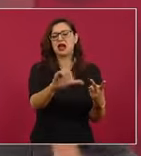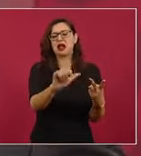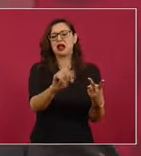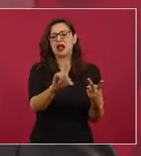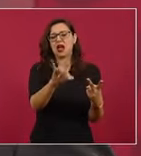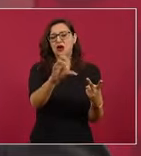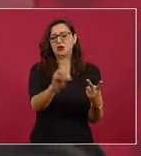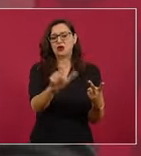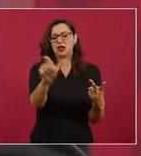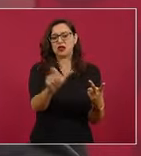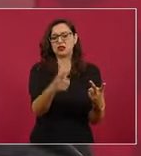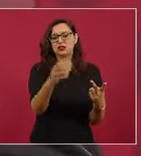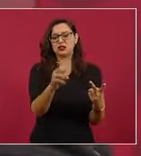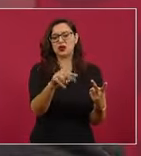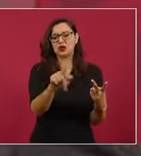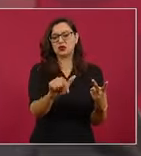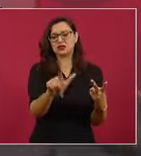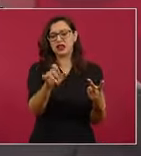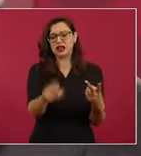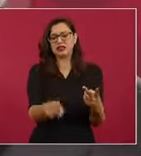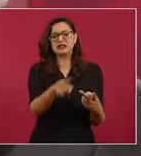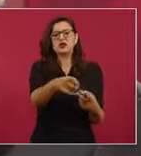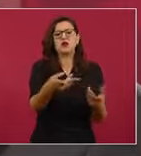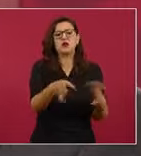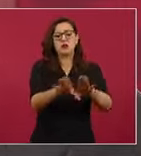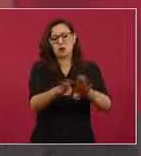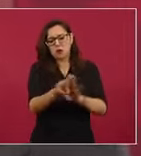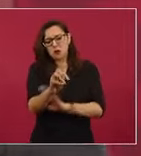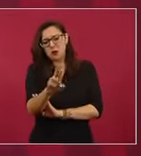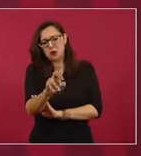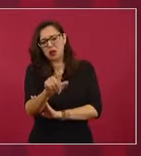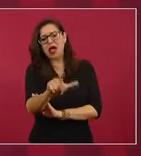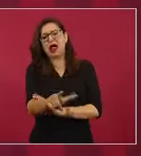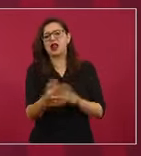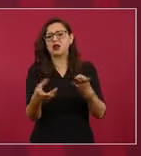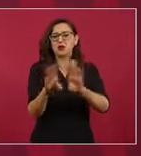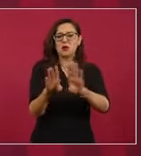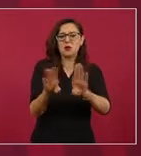actúan si reciben dinero de un gobierno extranjero.